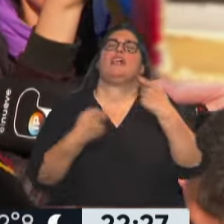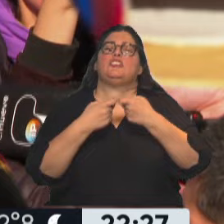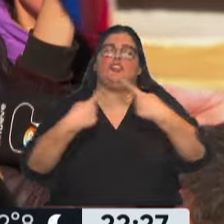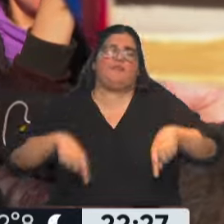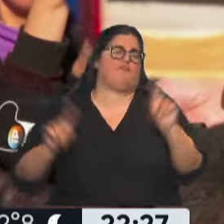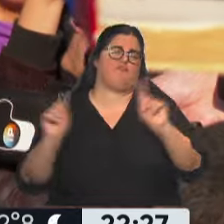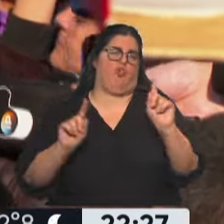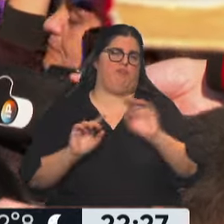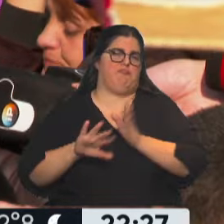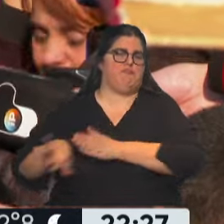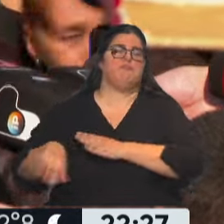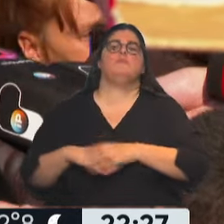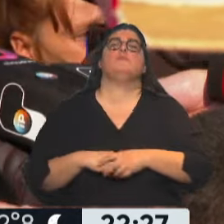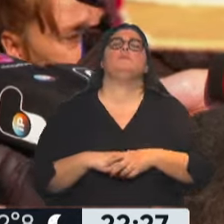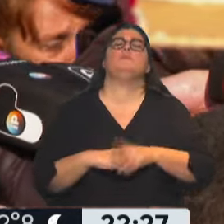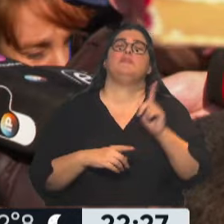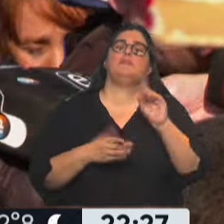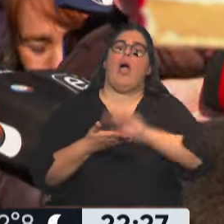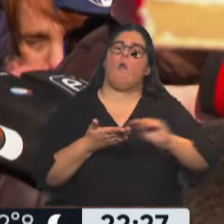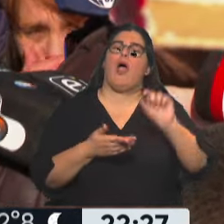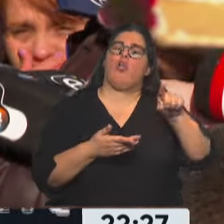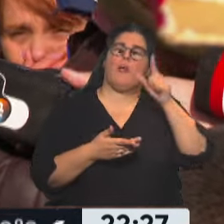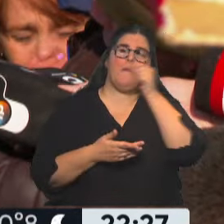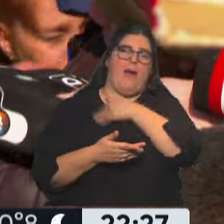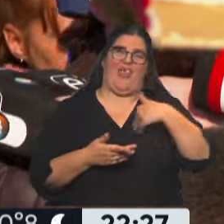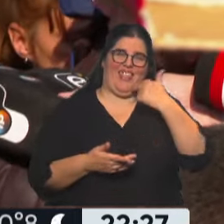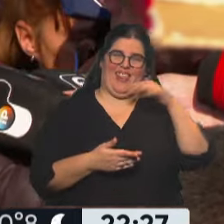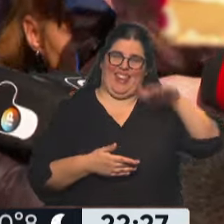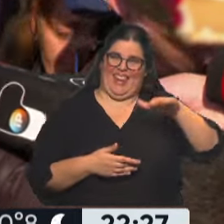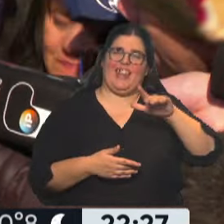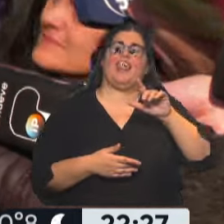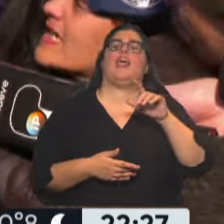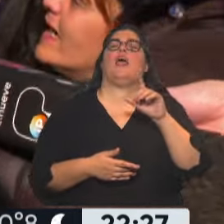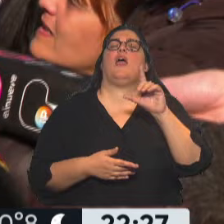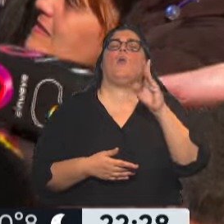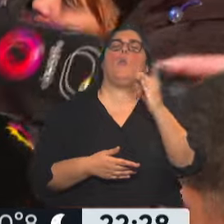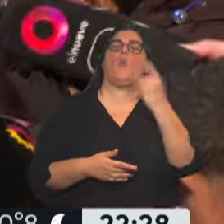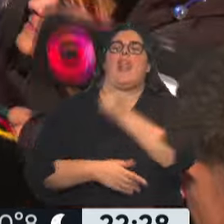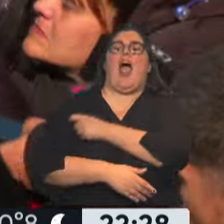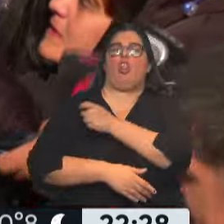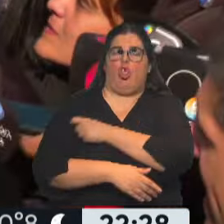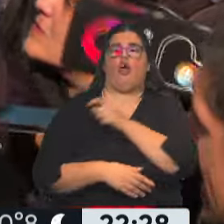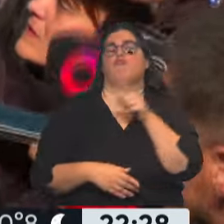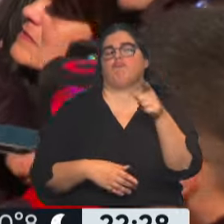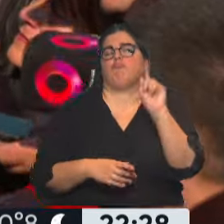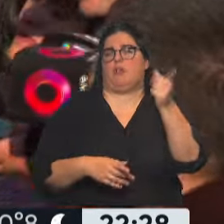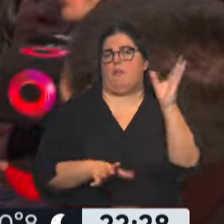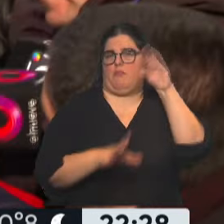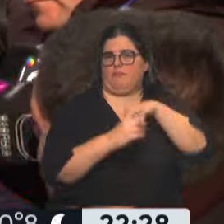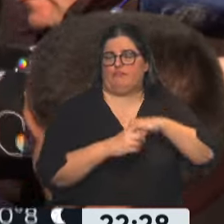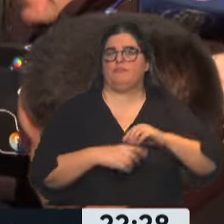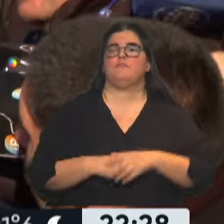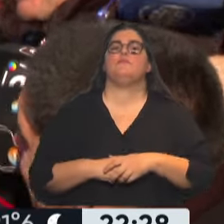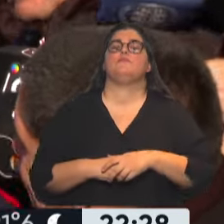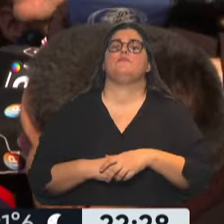estuvo Fernando Burlando, el abogado de María y de José, los papás de Loan. En tanto, desplazaron a la cúpula de Corrientes por decisión del